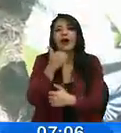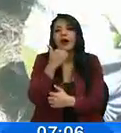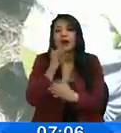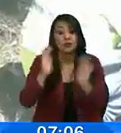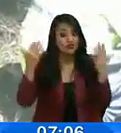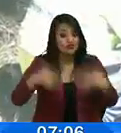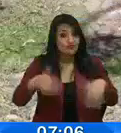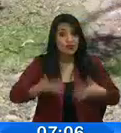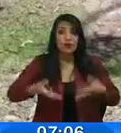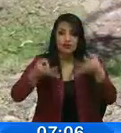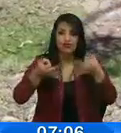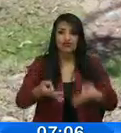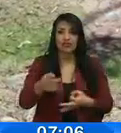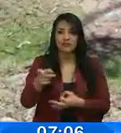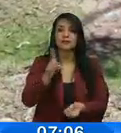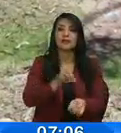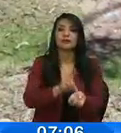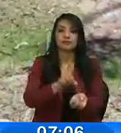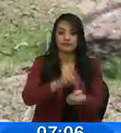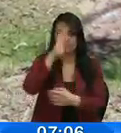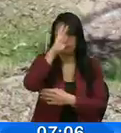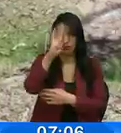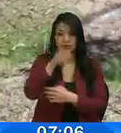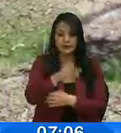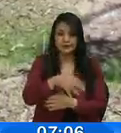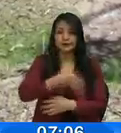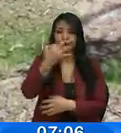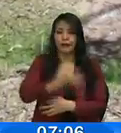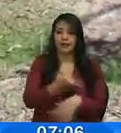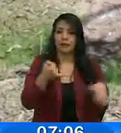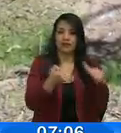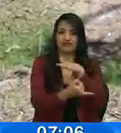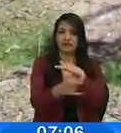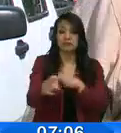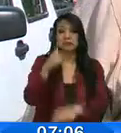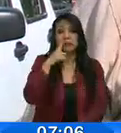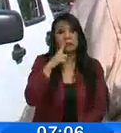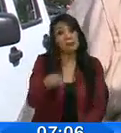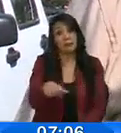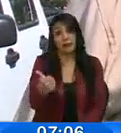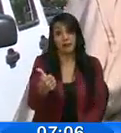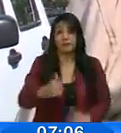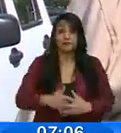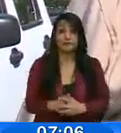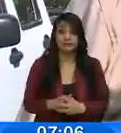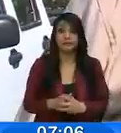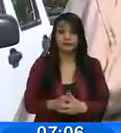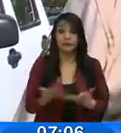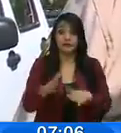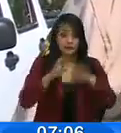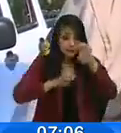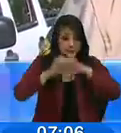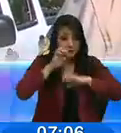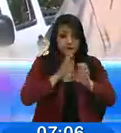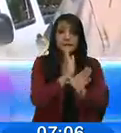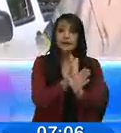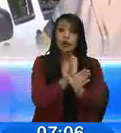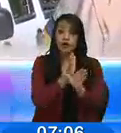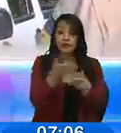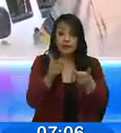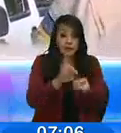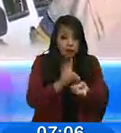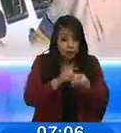fue confirmada con los exámenes médicos. El principal y único sospechoso, su padrastro. En el examen tanto psicológico como